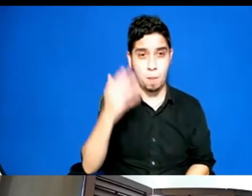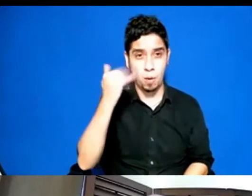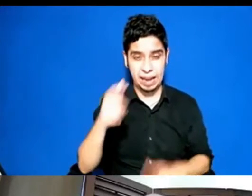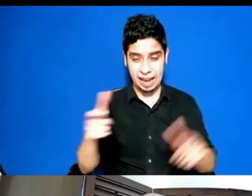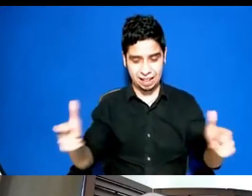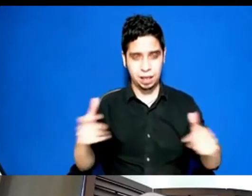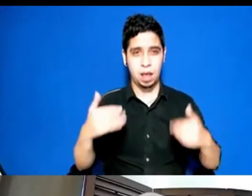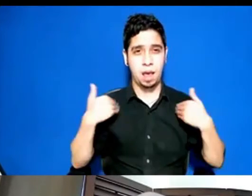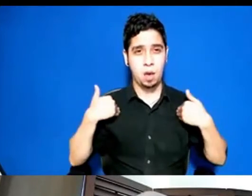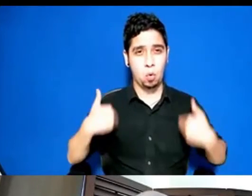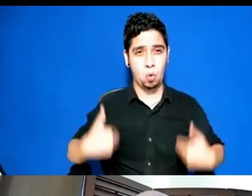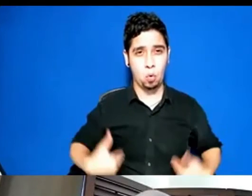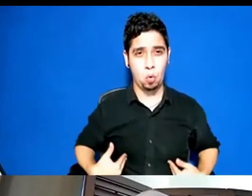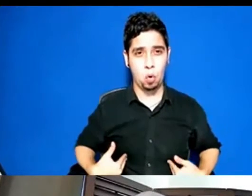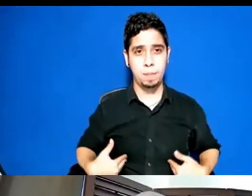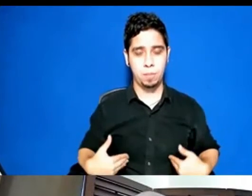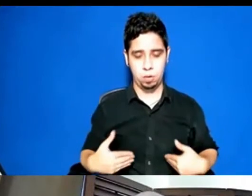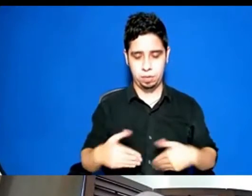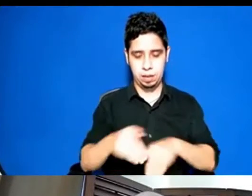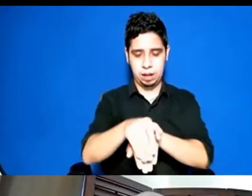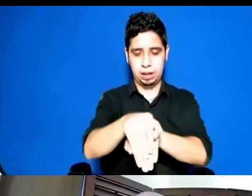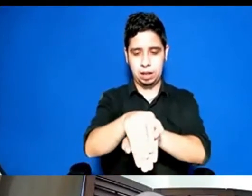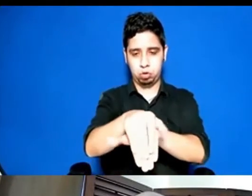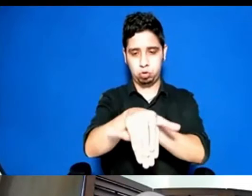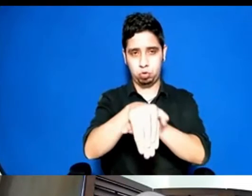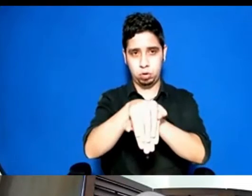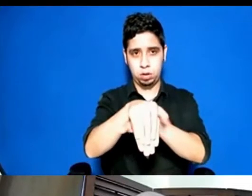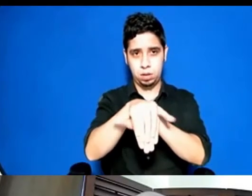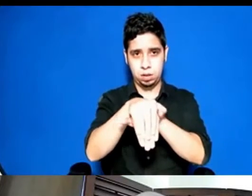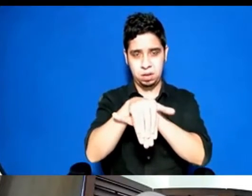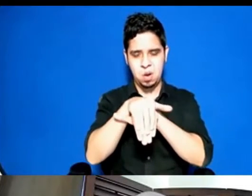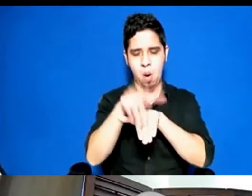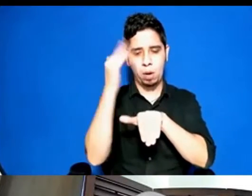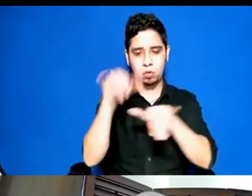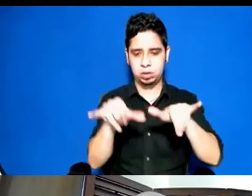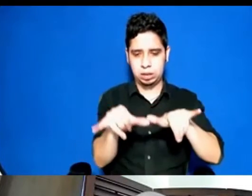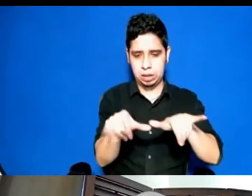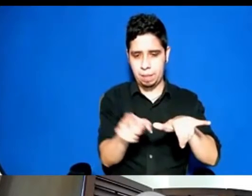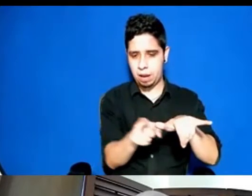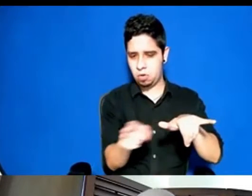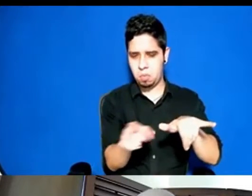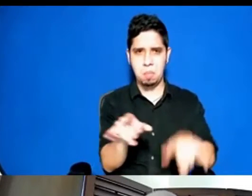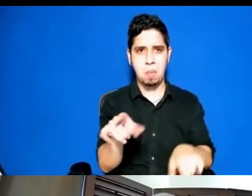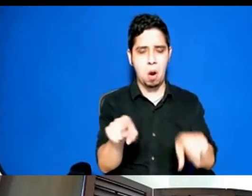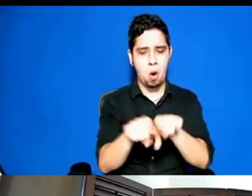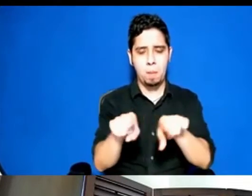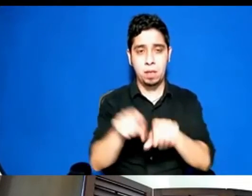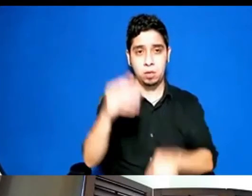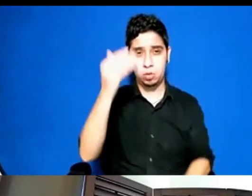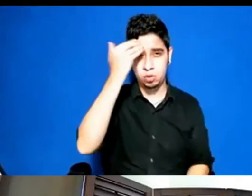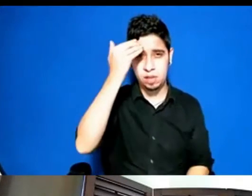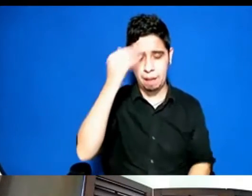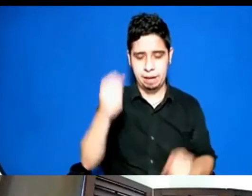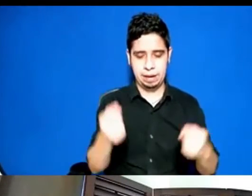una idea, el tamaño de una Tinglar es como un Volkswagen. ¿Okay? De esa